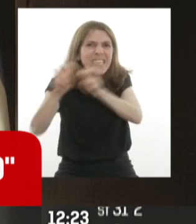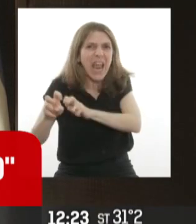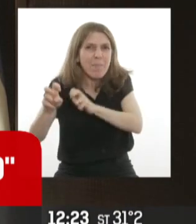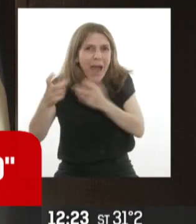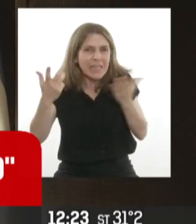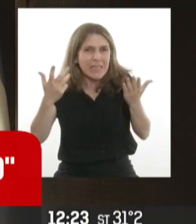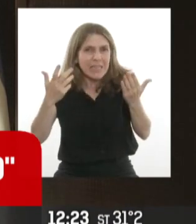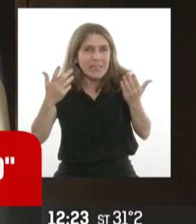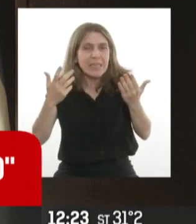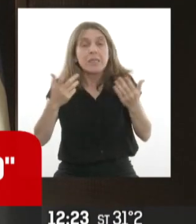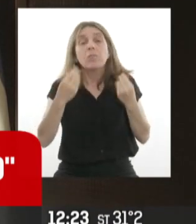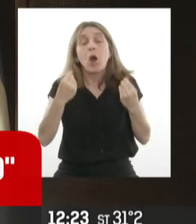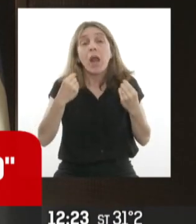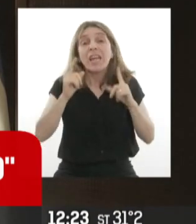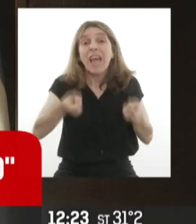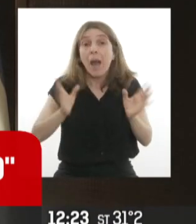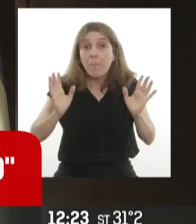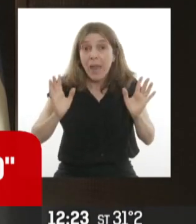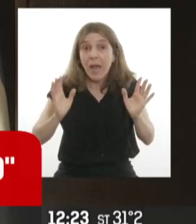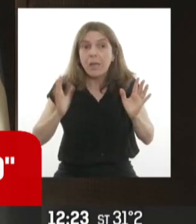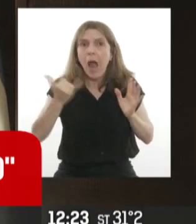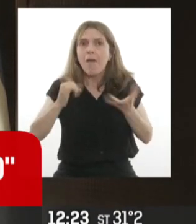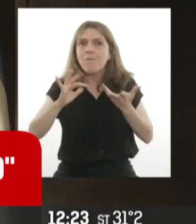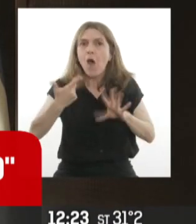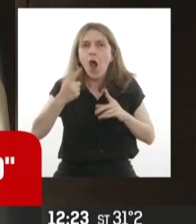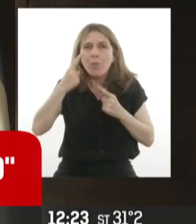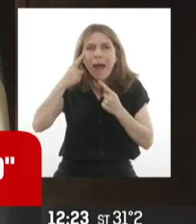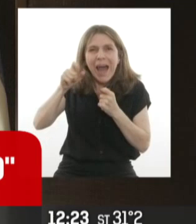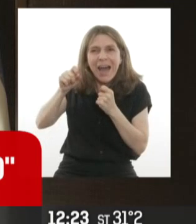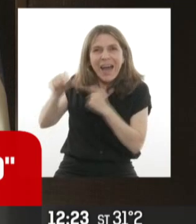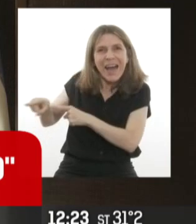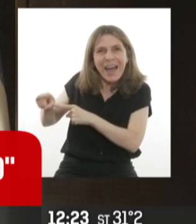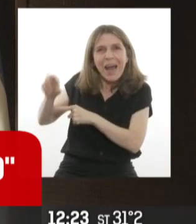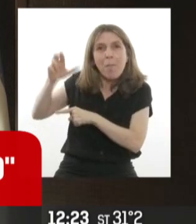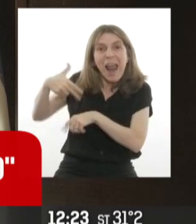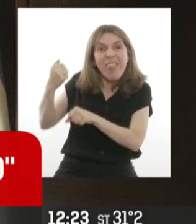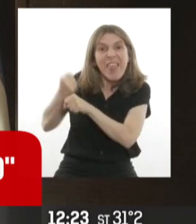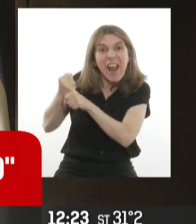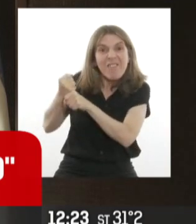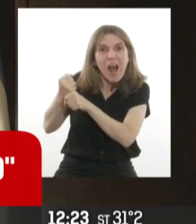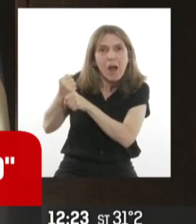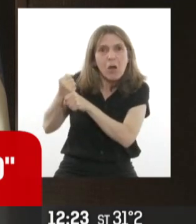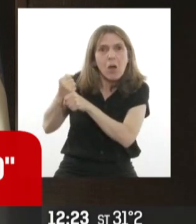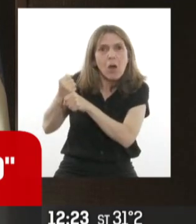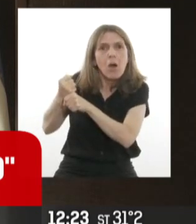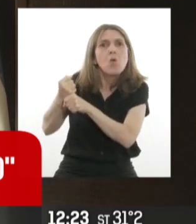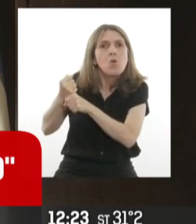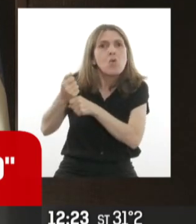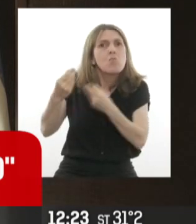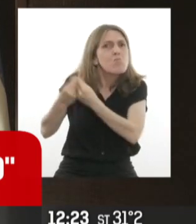Porque también esas lógicas han llevado a muchos países al